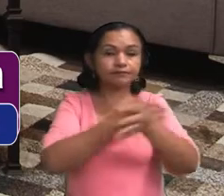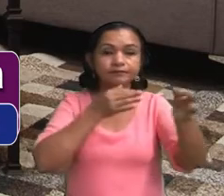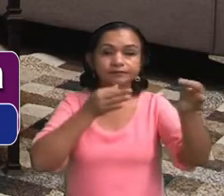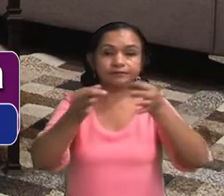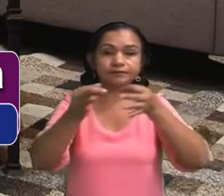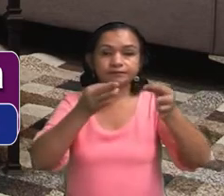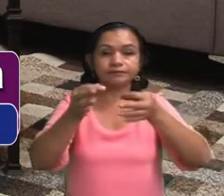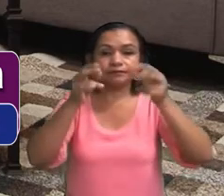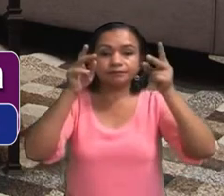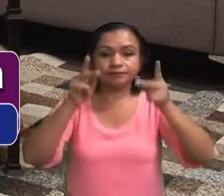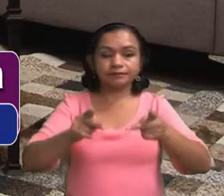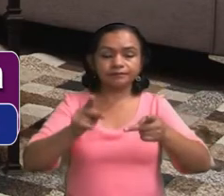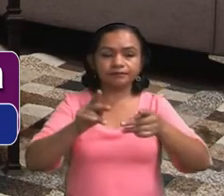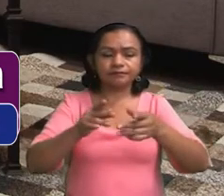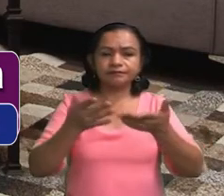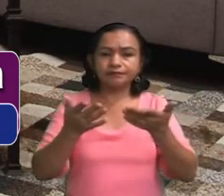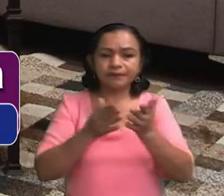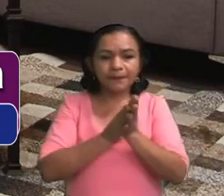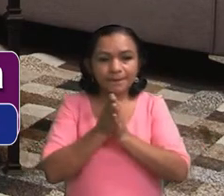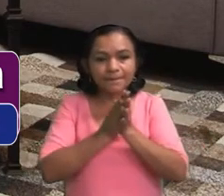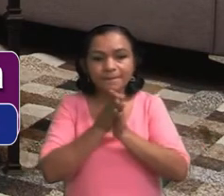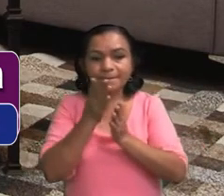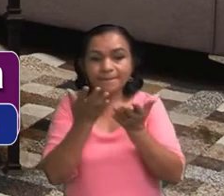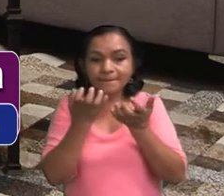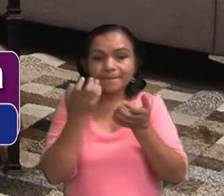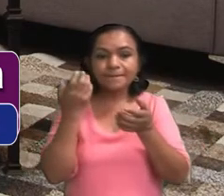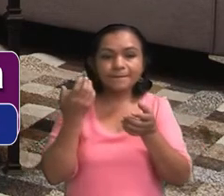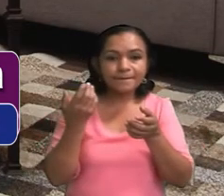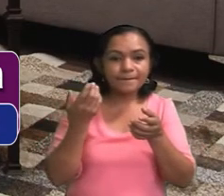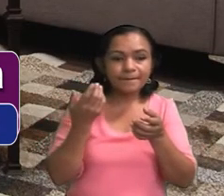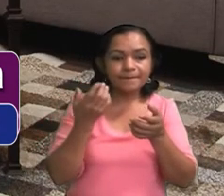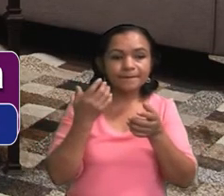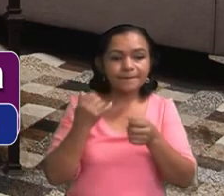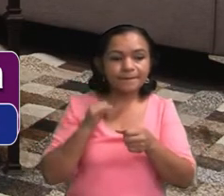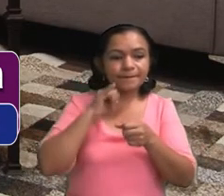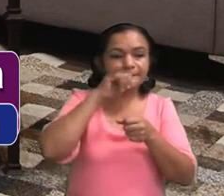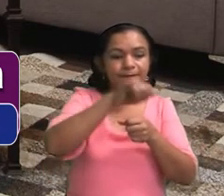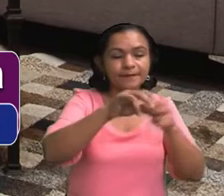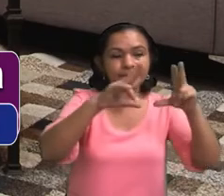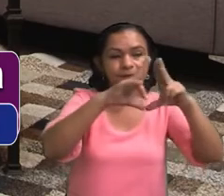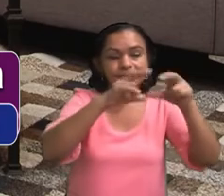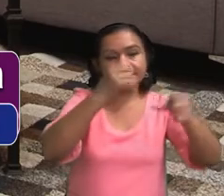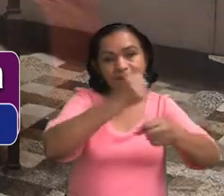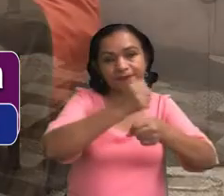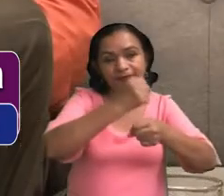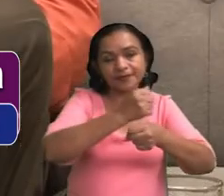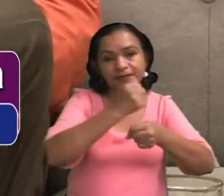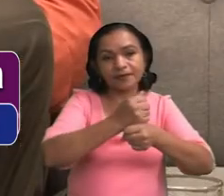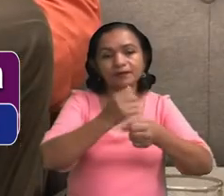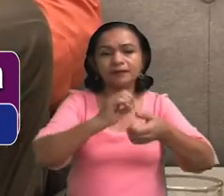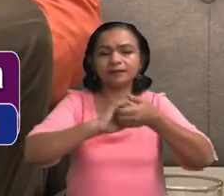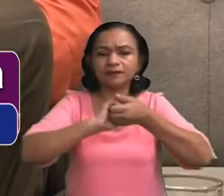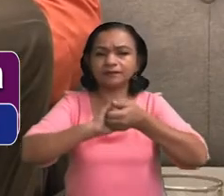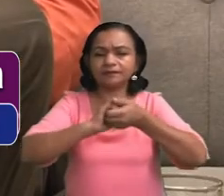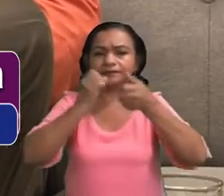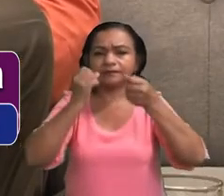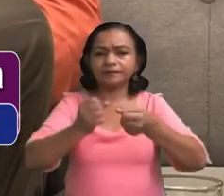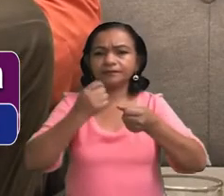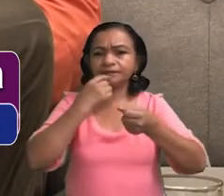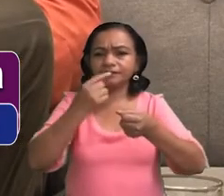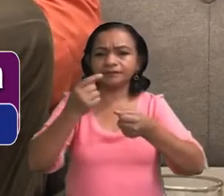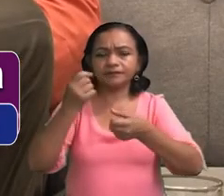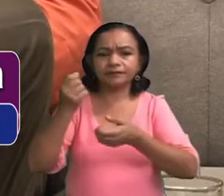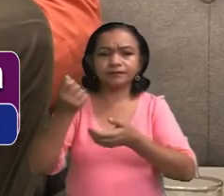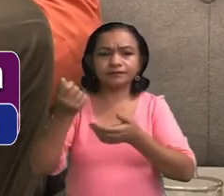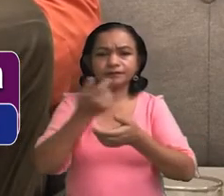que el inversionista se sienta atraído por nuestro país. Lógicamente, como decía el amigo inversionista,